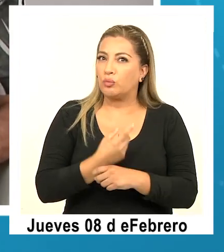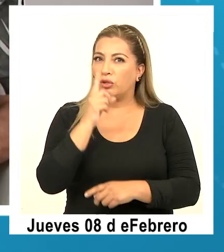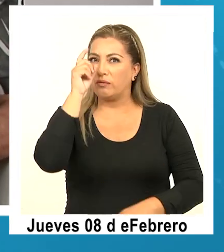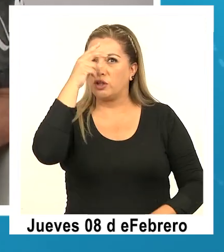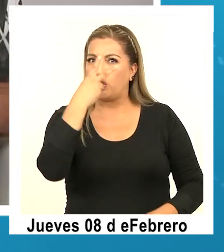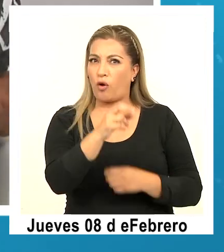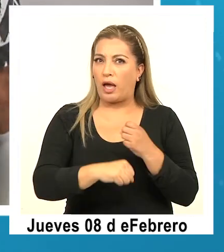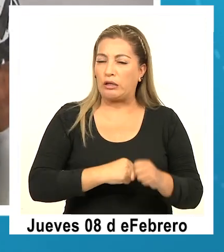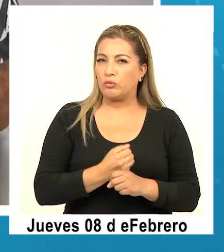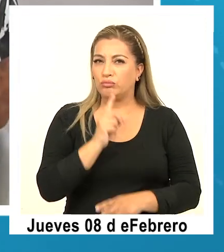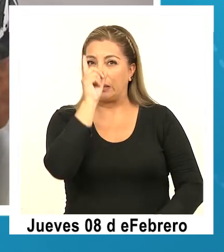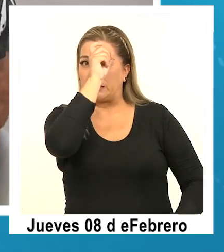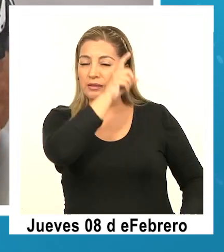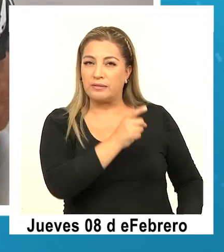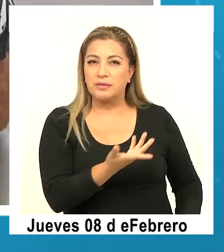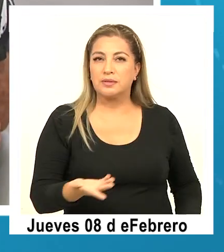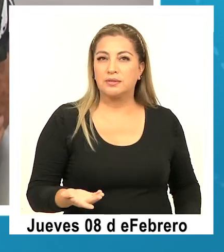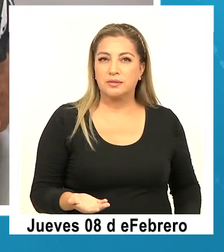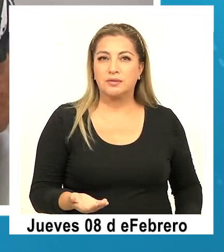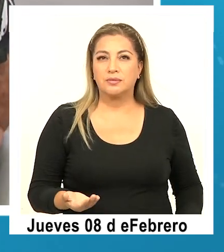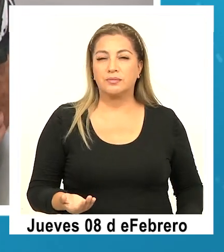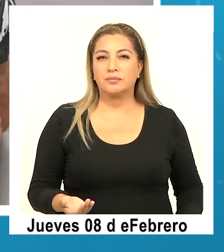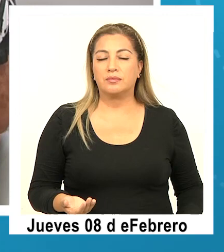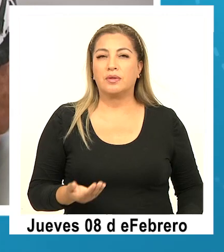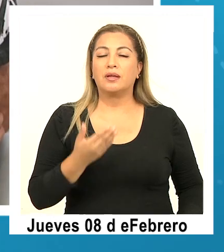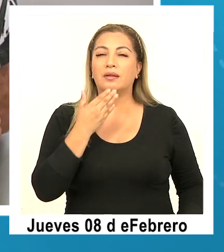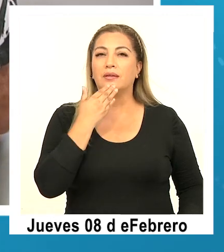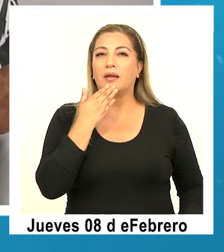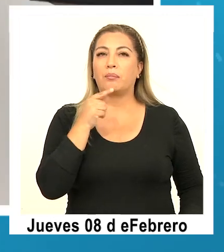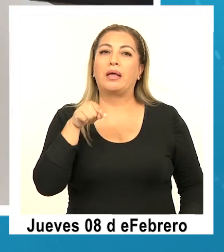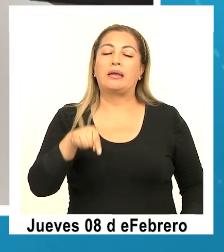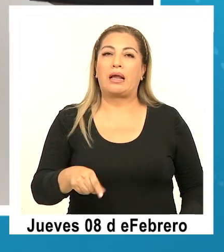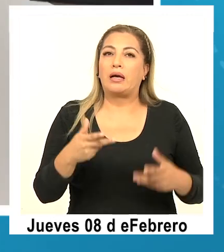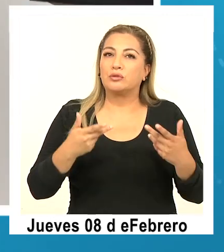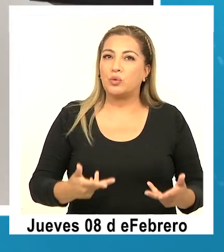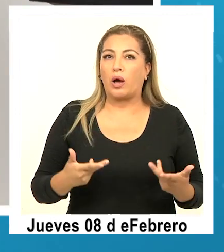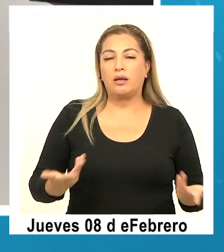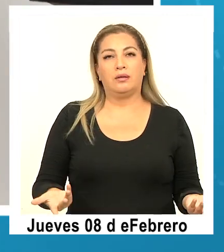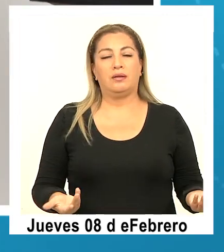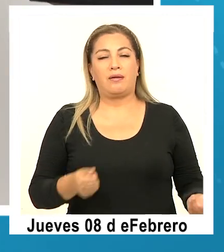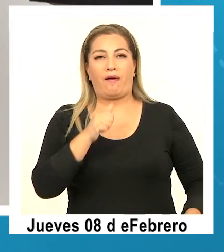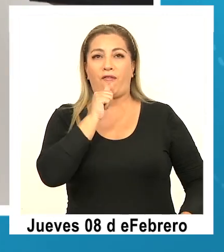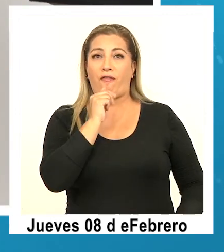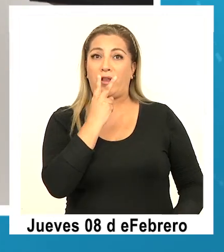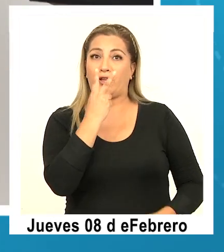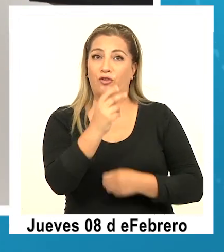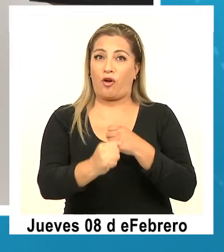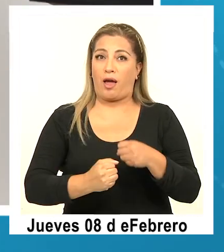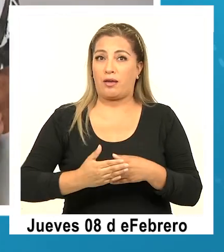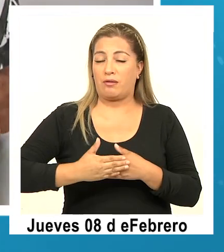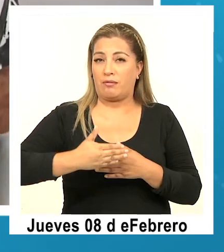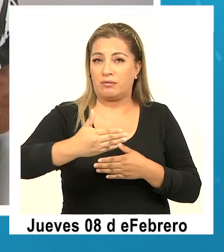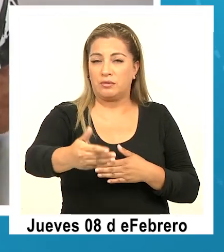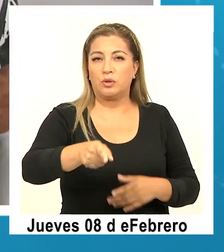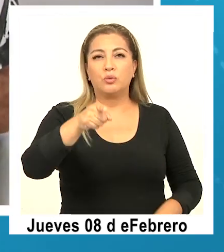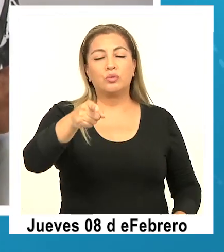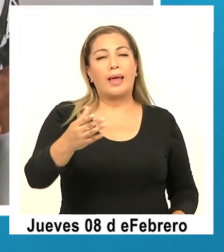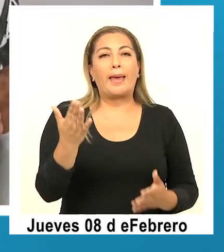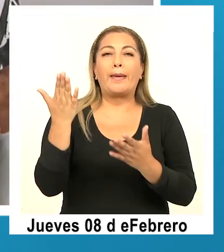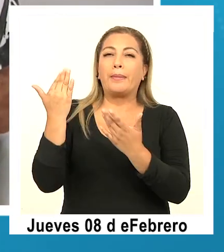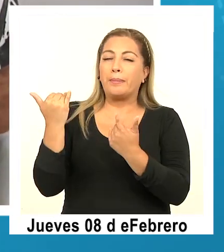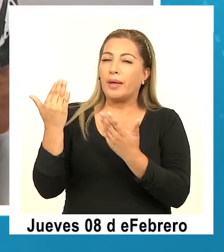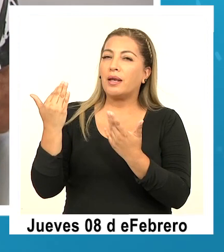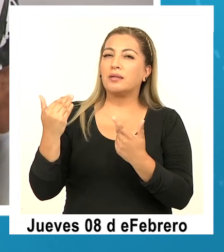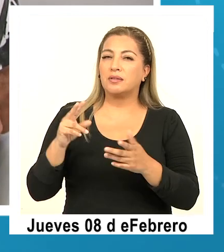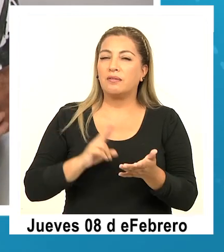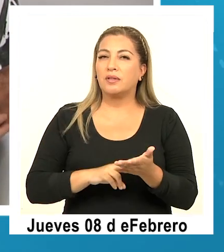primeros 2 años, ni que decir lo que ha ocurrido en la coyuntura en estos días, pero bueno, todavía faltan 2 años. ¿Tiene usted esperanza de que